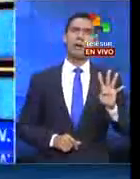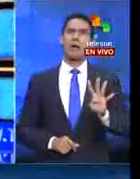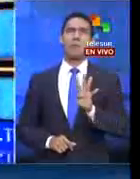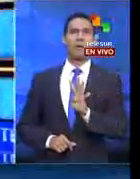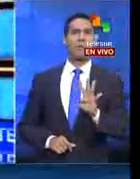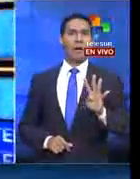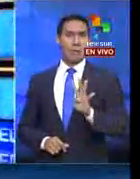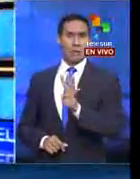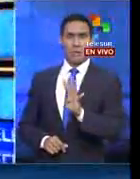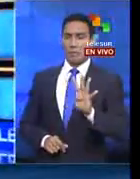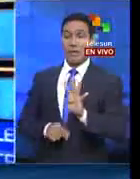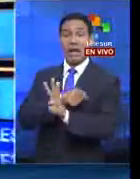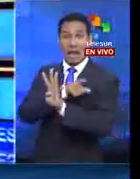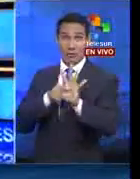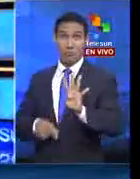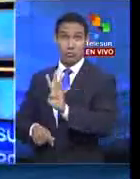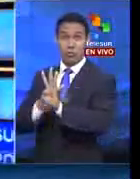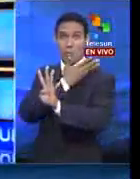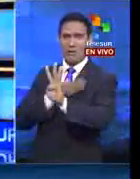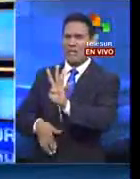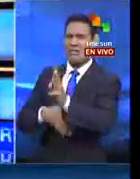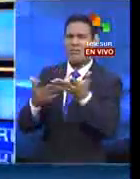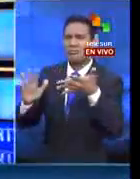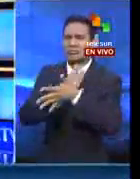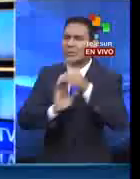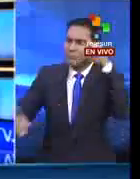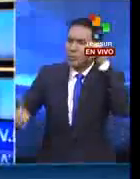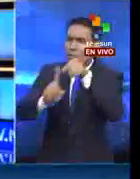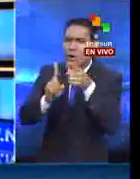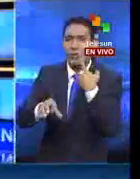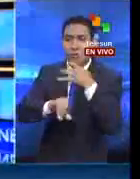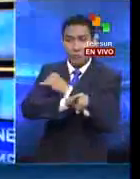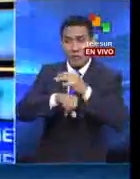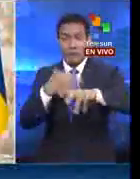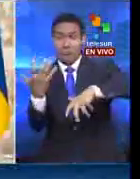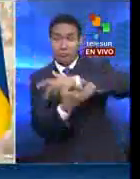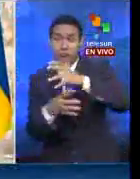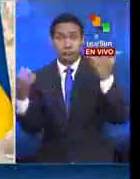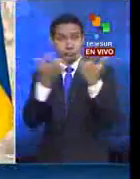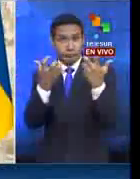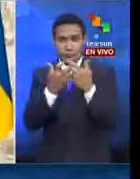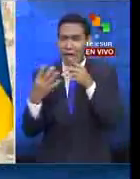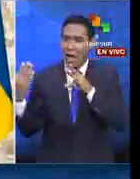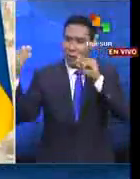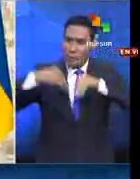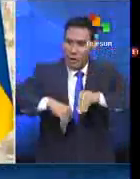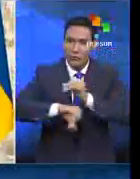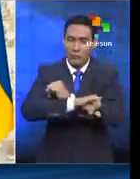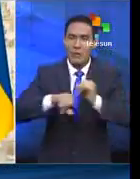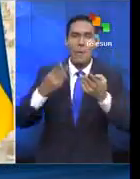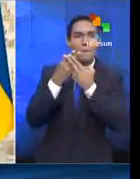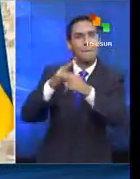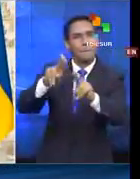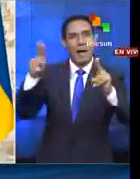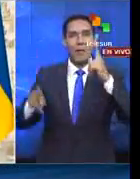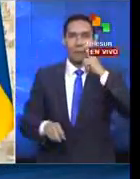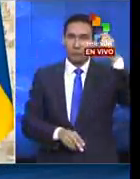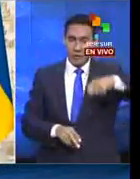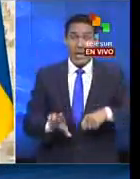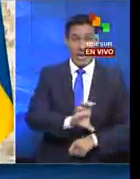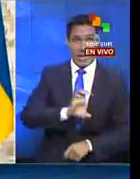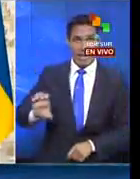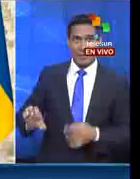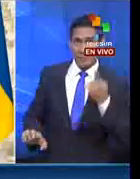el Cuarteto de Normandía y que están buscando soluciones y un acuerdo para llevar la paz al este de Ucrania.